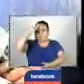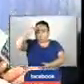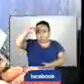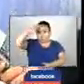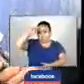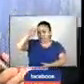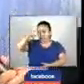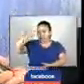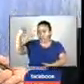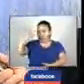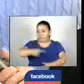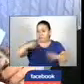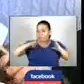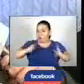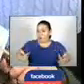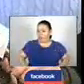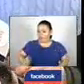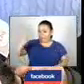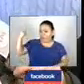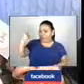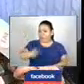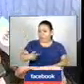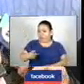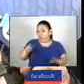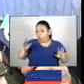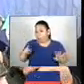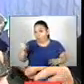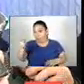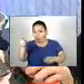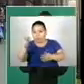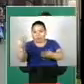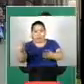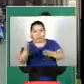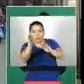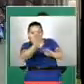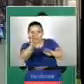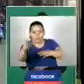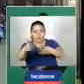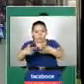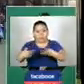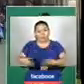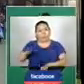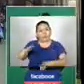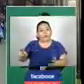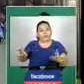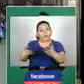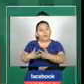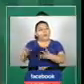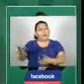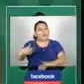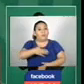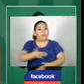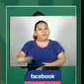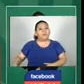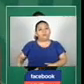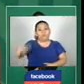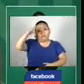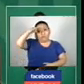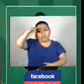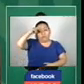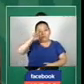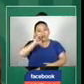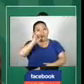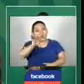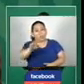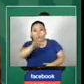una dictadura. Una dictadura que obviamente no respeta los derechos humanos. Su homólogo mexicano Andrés Manuel López Obrador reiteró este martes